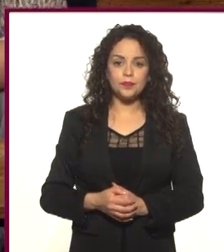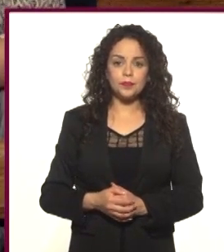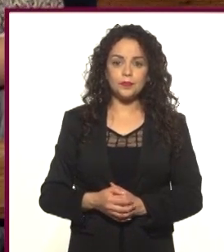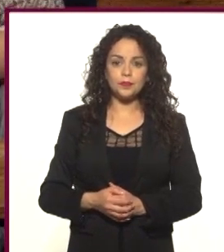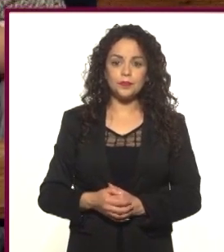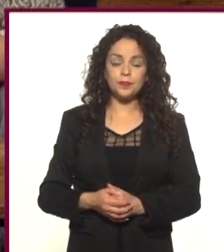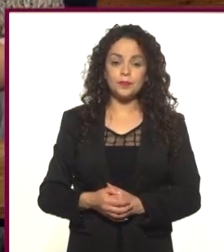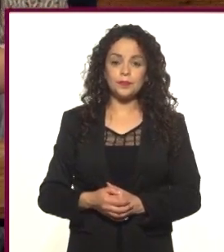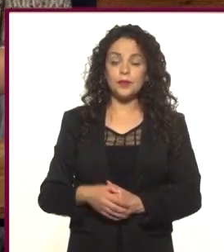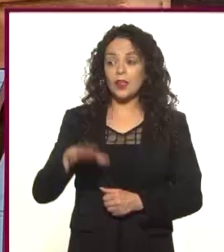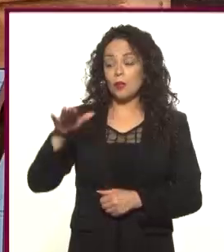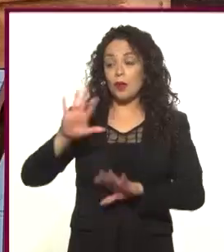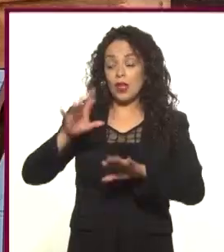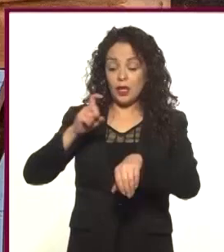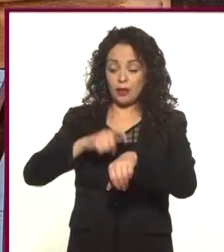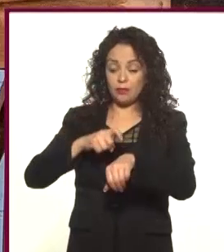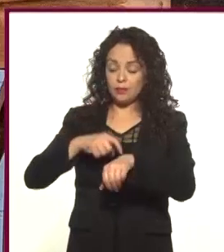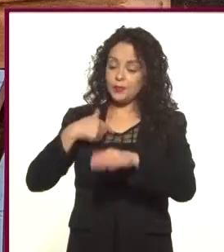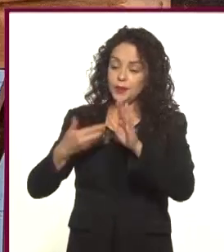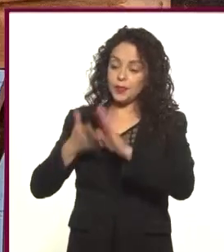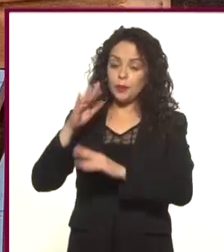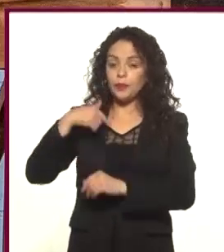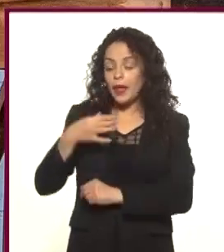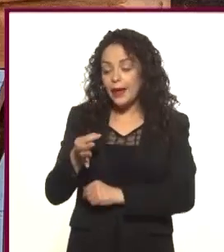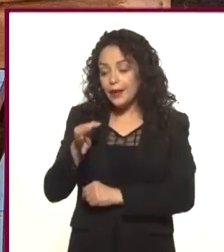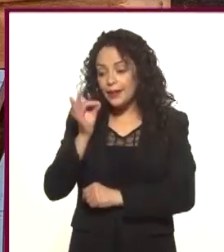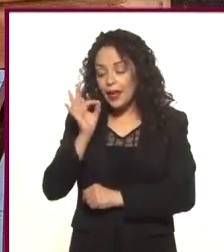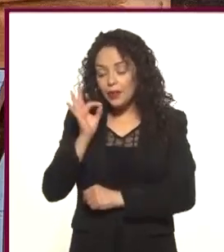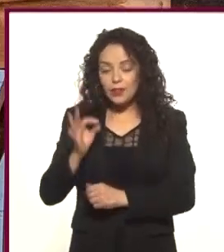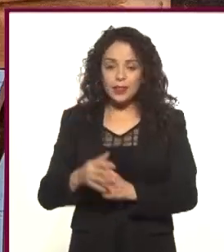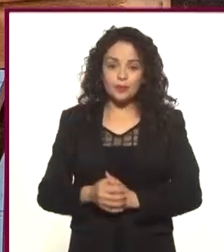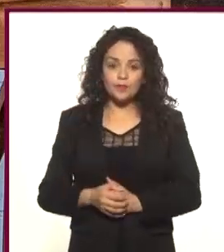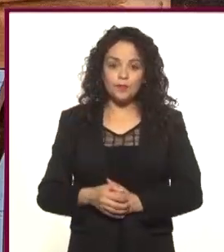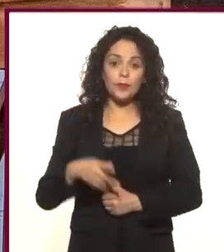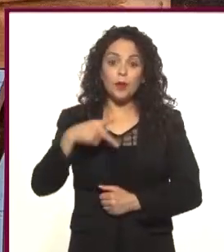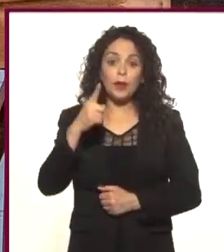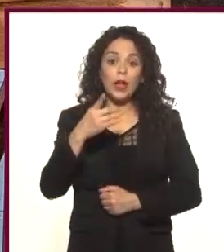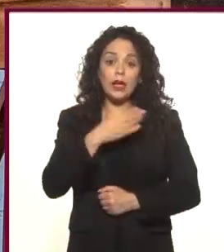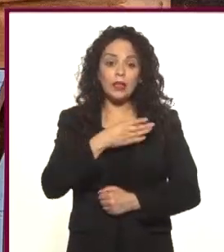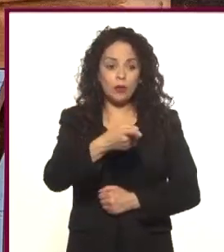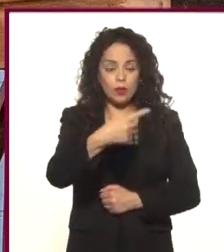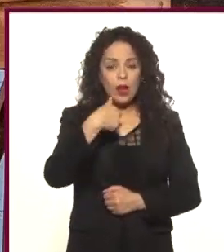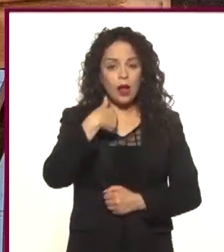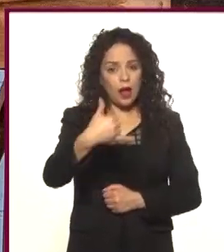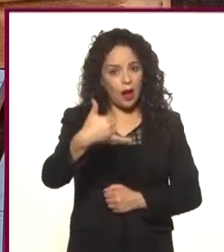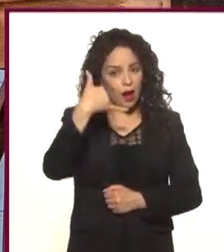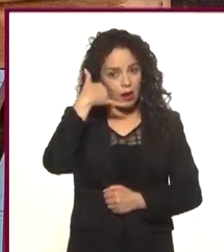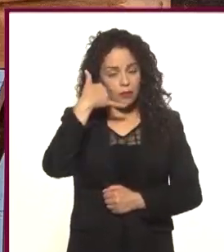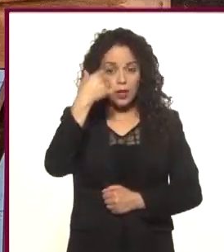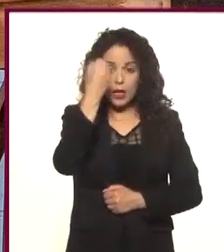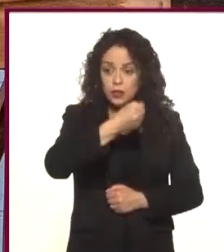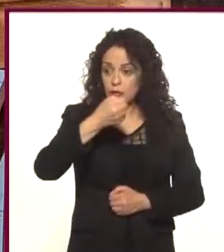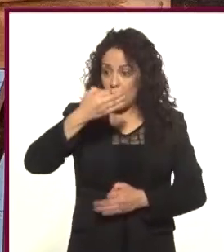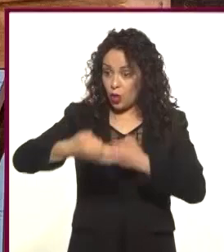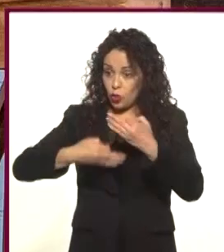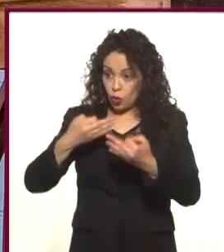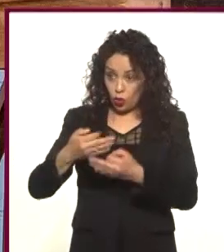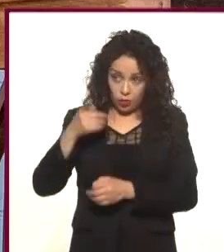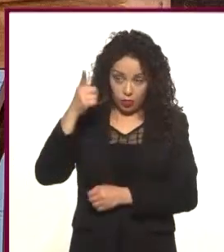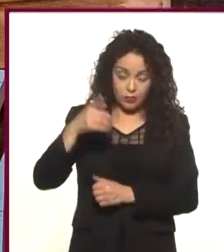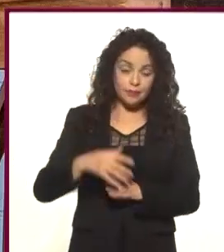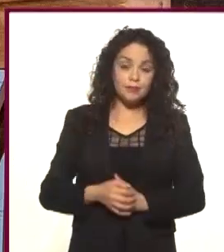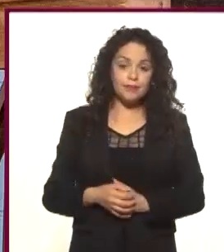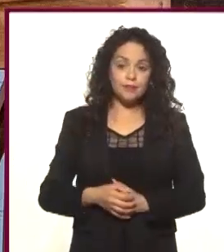Ay, bueno, hijo, ya es la hora del café. Me tengo que ir. Pero qué bueno que nos llamaste. Salúdame a todos